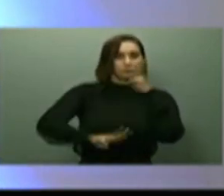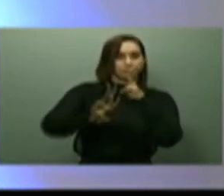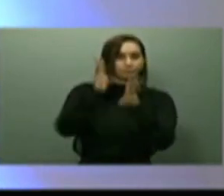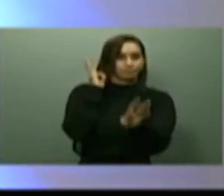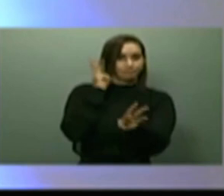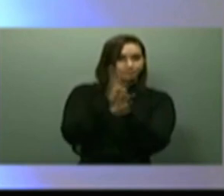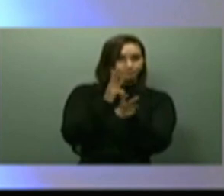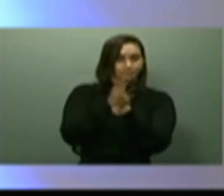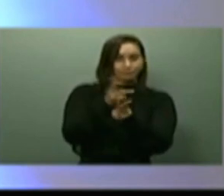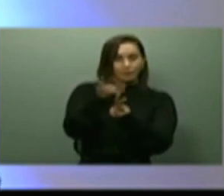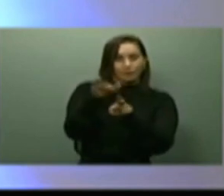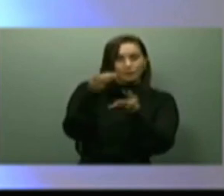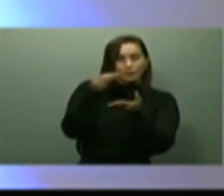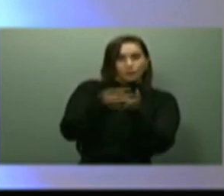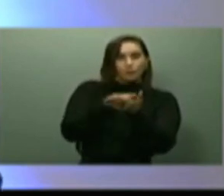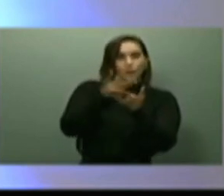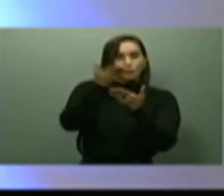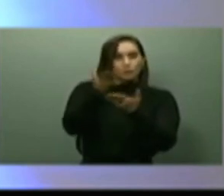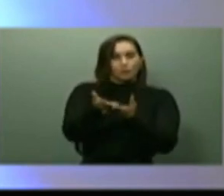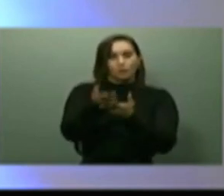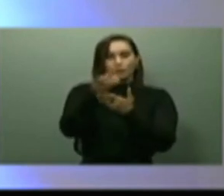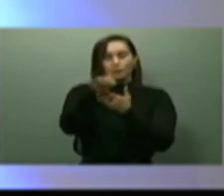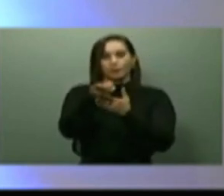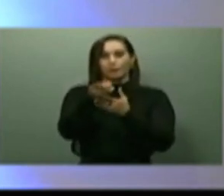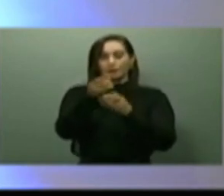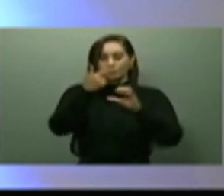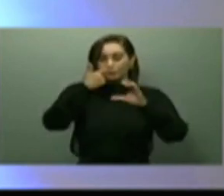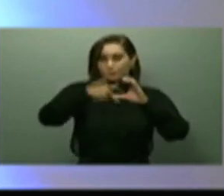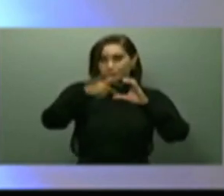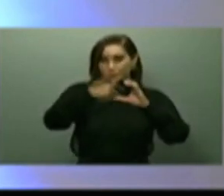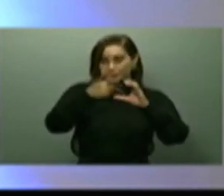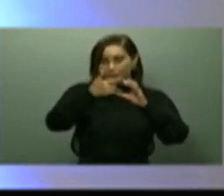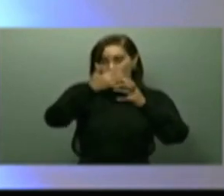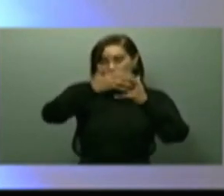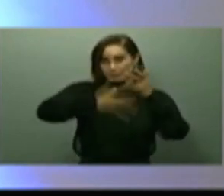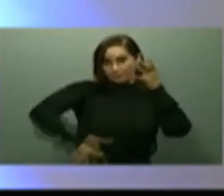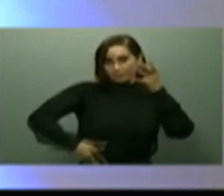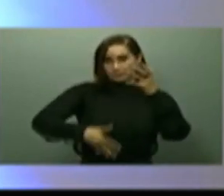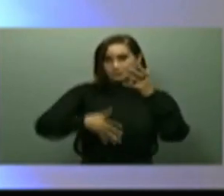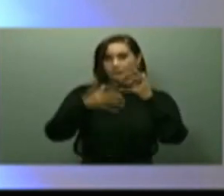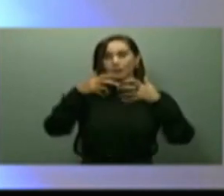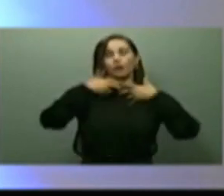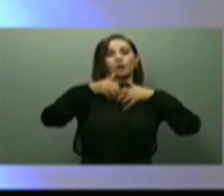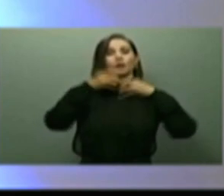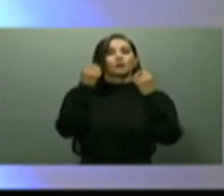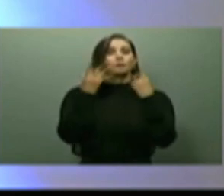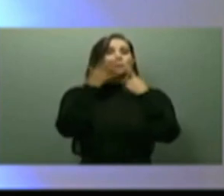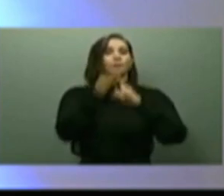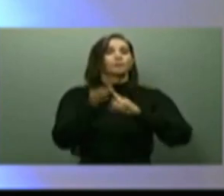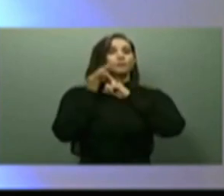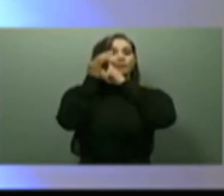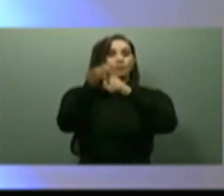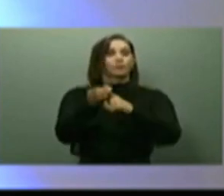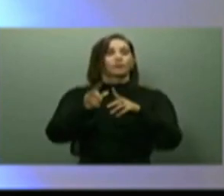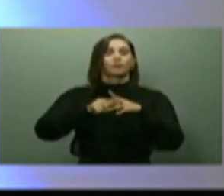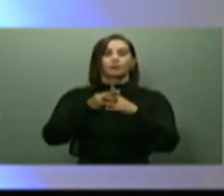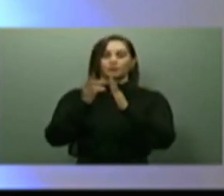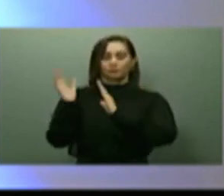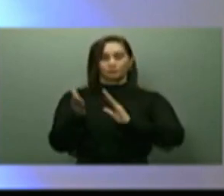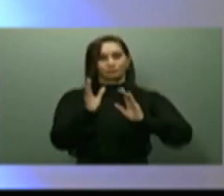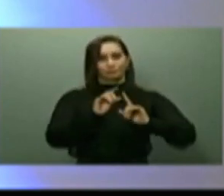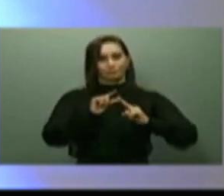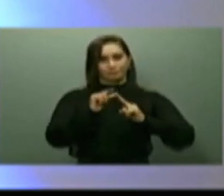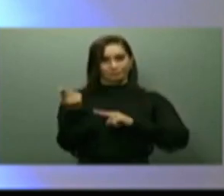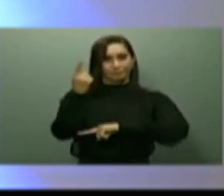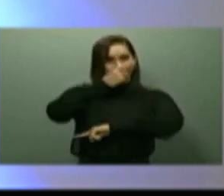proceso de comprar, de adquirir esos software con empresas muy especializadas va a empezar en los próximos días, y el objetivo